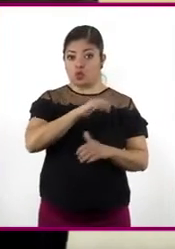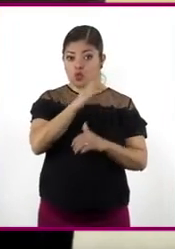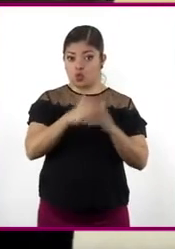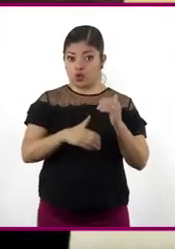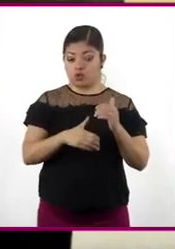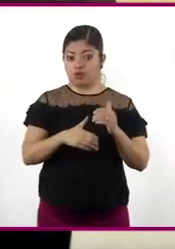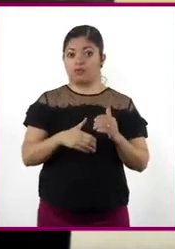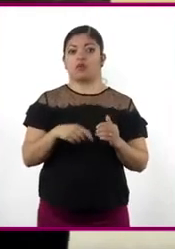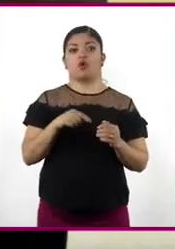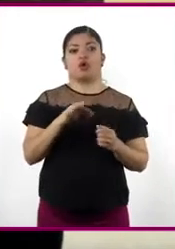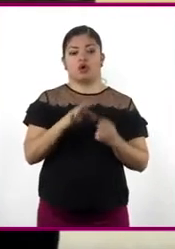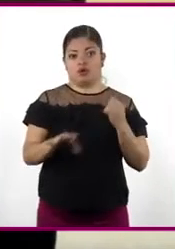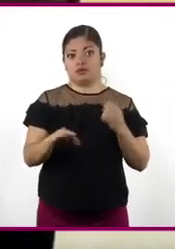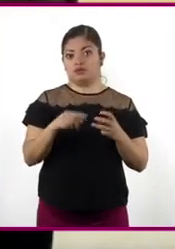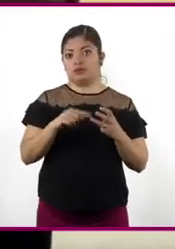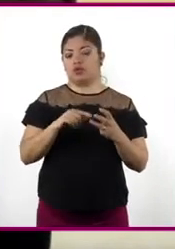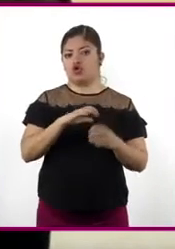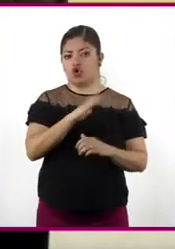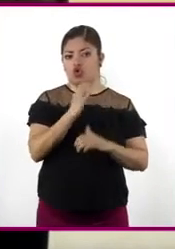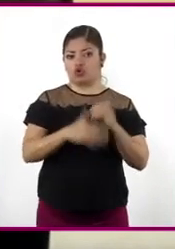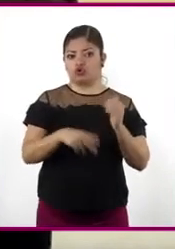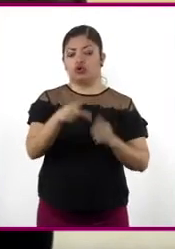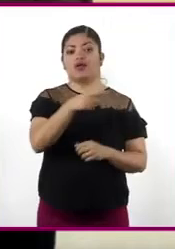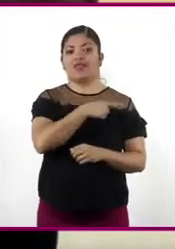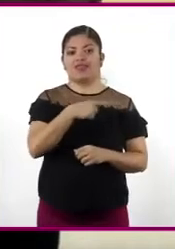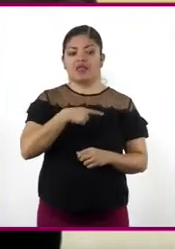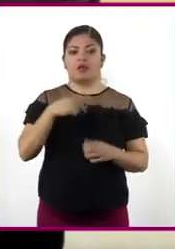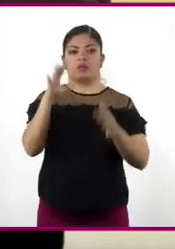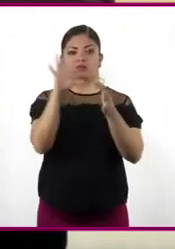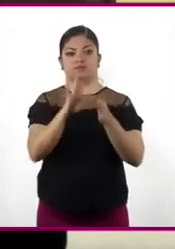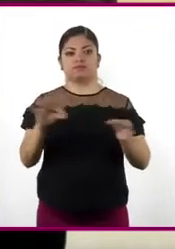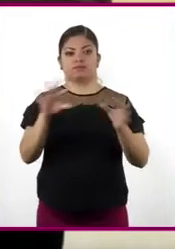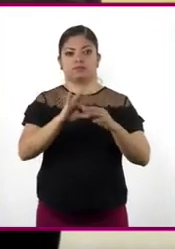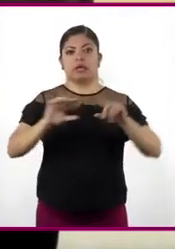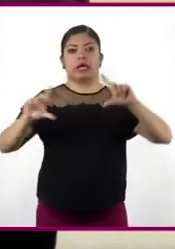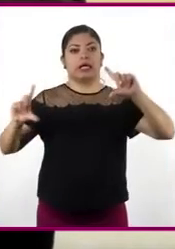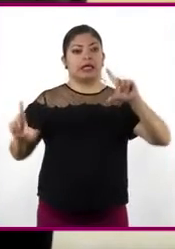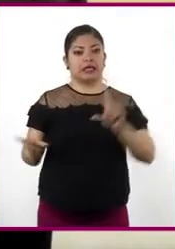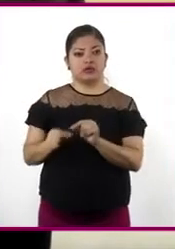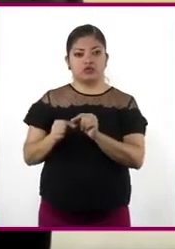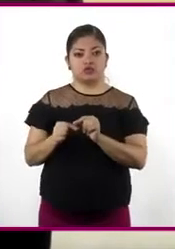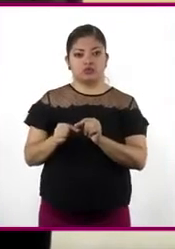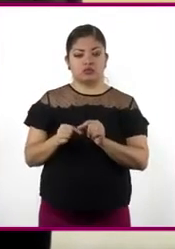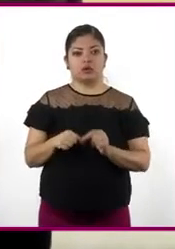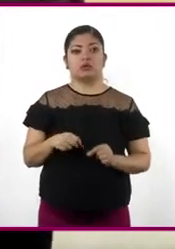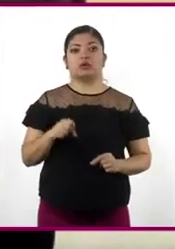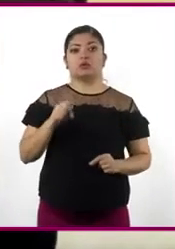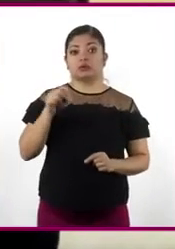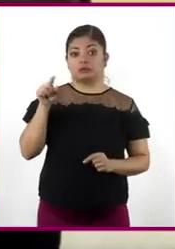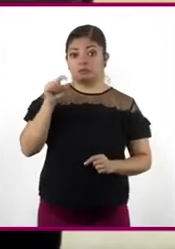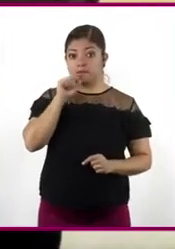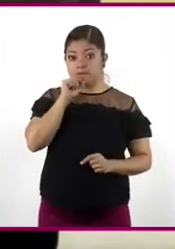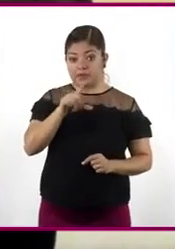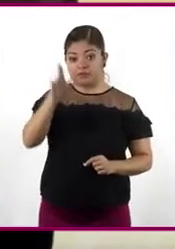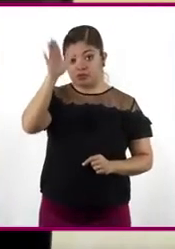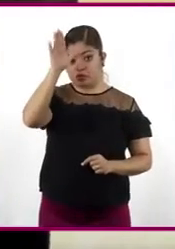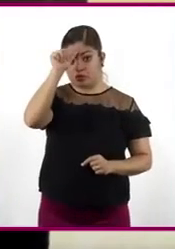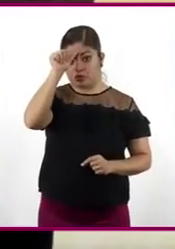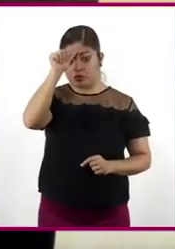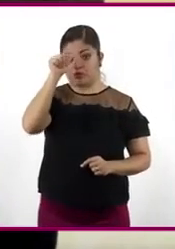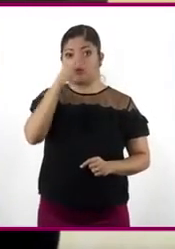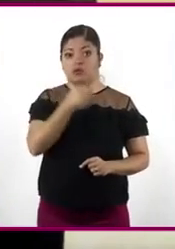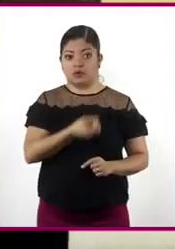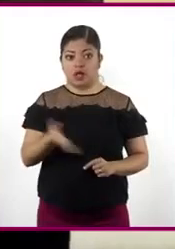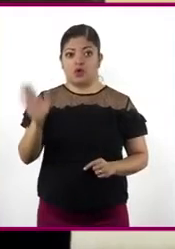en la conclusión, el ponente debe hacer un resumen de lo expuesto, que esté de acuerdo con la idea que fue el hilo